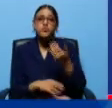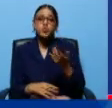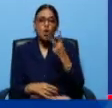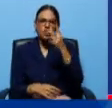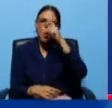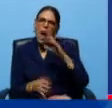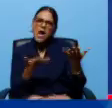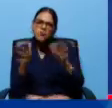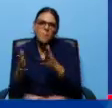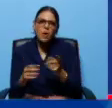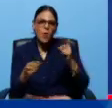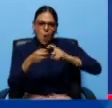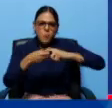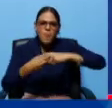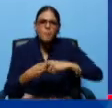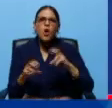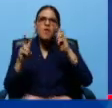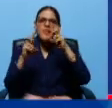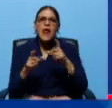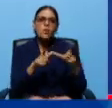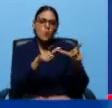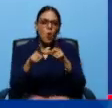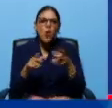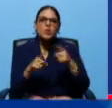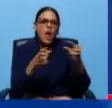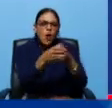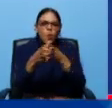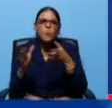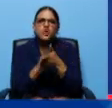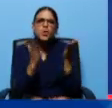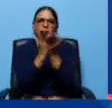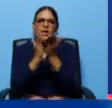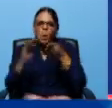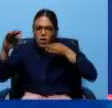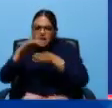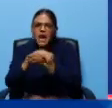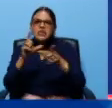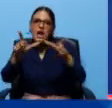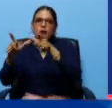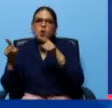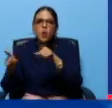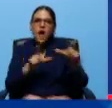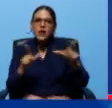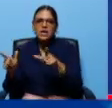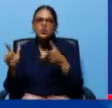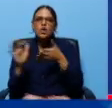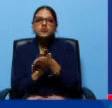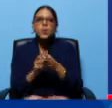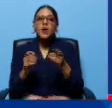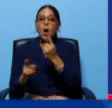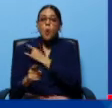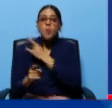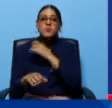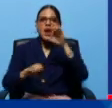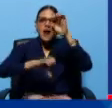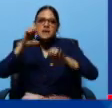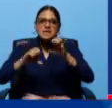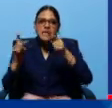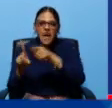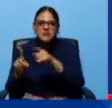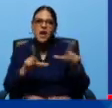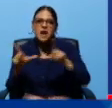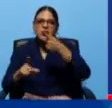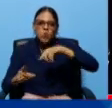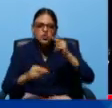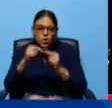se incorporen entre la primera camada de estudiantes que le dé vida a esos espacios denominados Universidad de las Ciencias, doctor Humberto Fernández